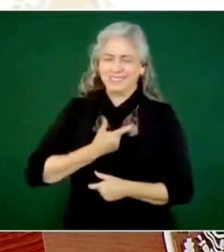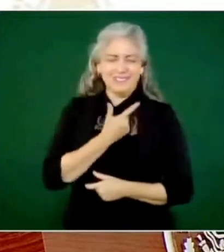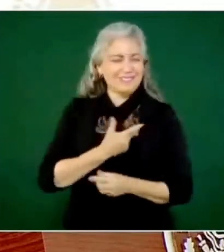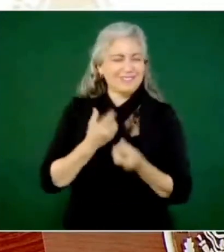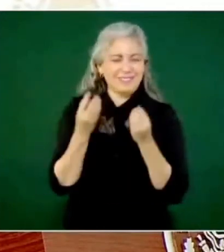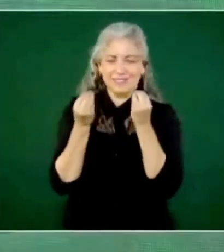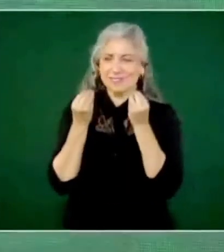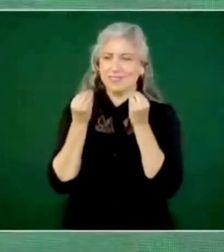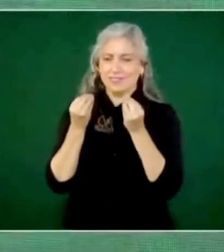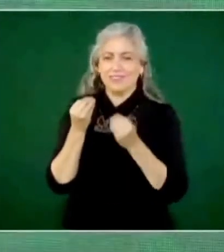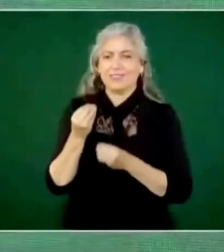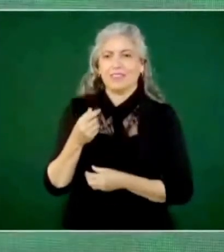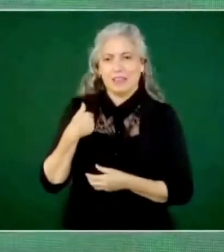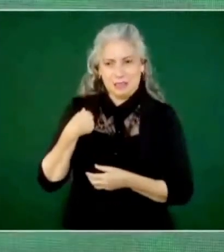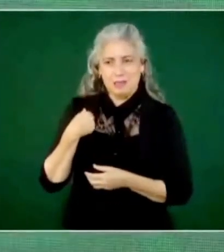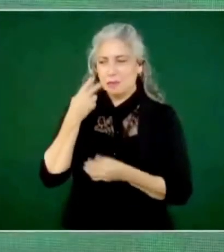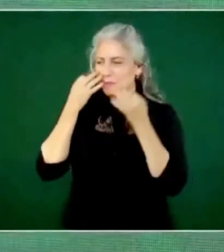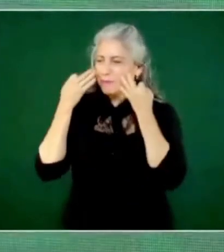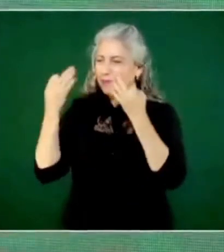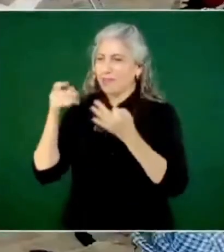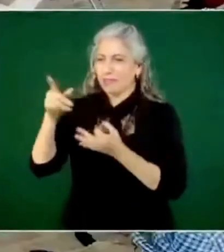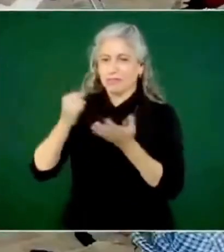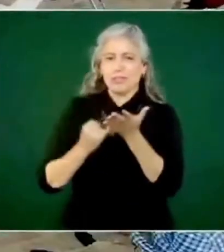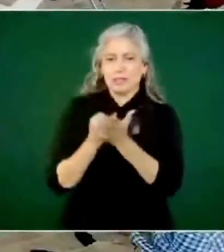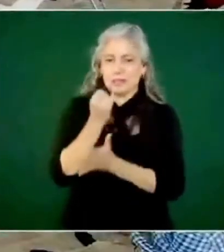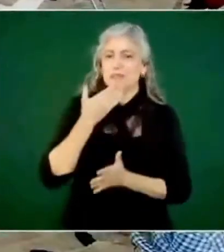decidido bien y que tengan un buen gobernador. Vámonos a desayunar ya.